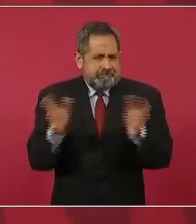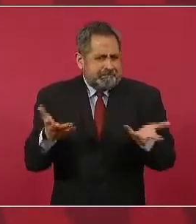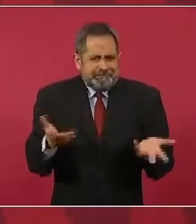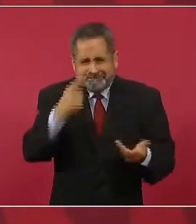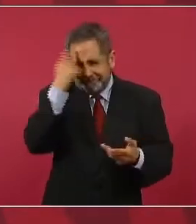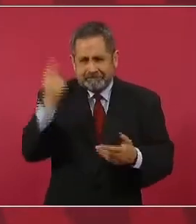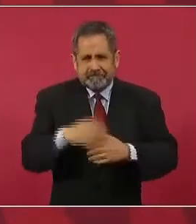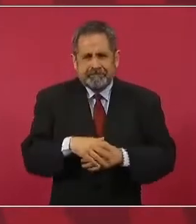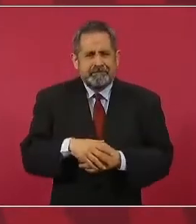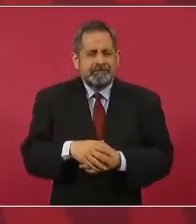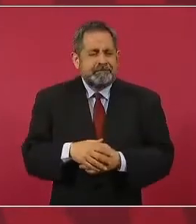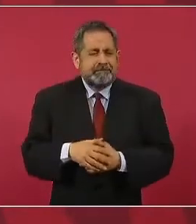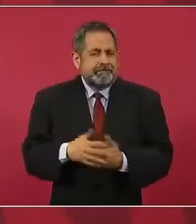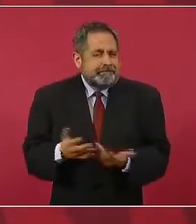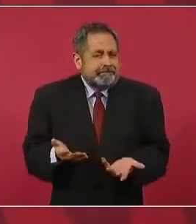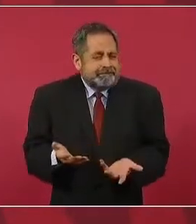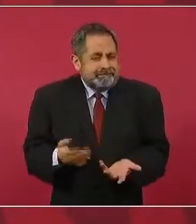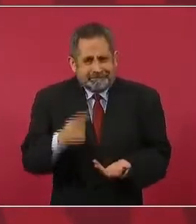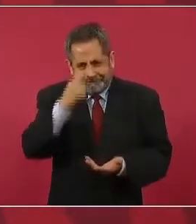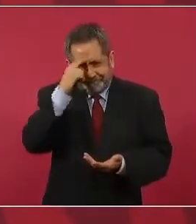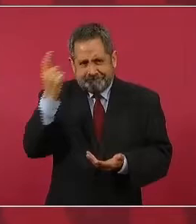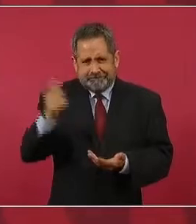o que renuncie?